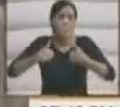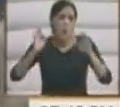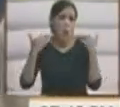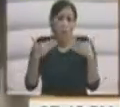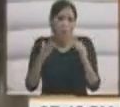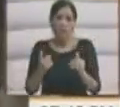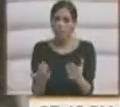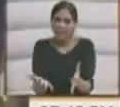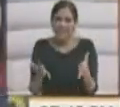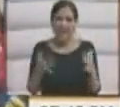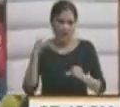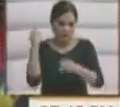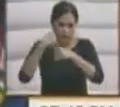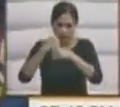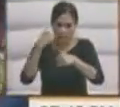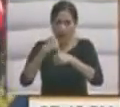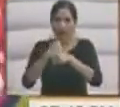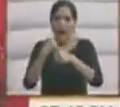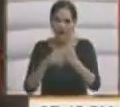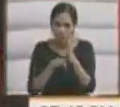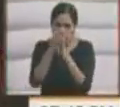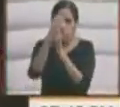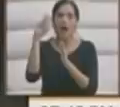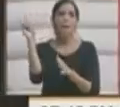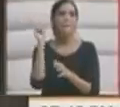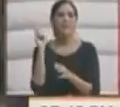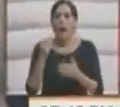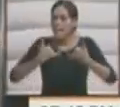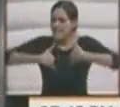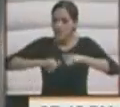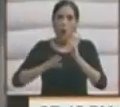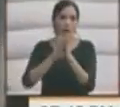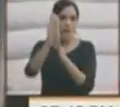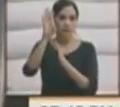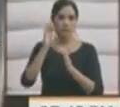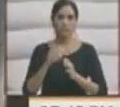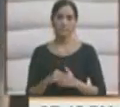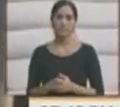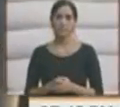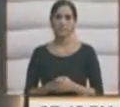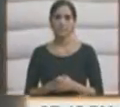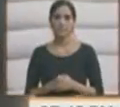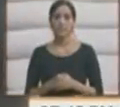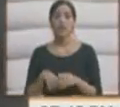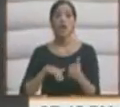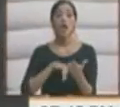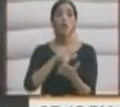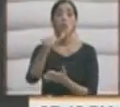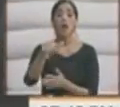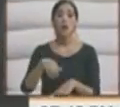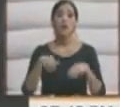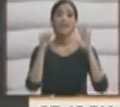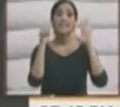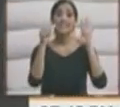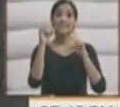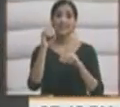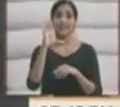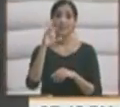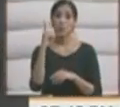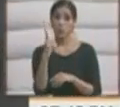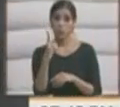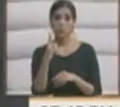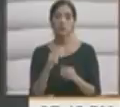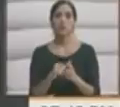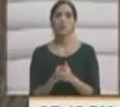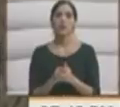muchas ganas de ir a trabajar y a sacar el país adelante y a mis hijos adelante. El vuelo 6051 retornó cargado